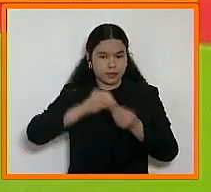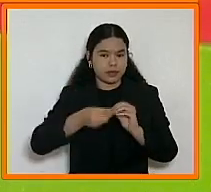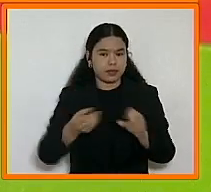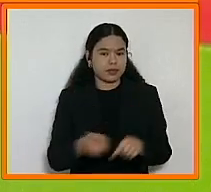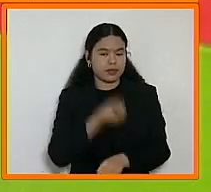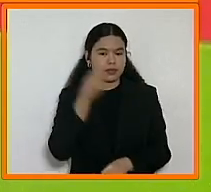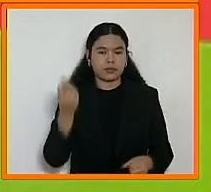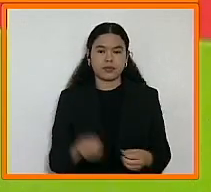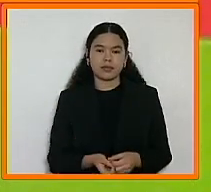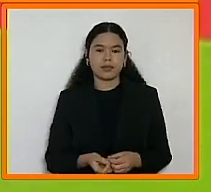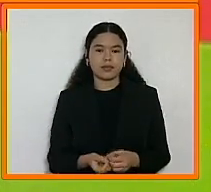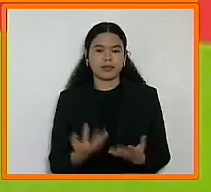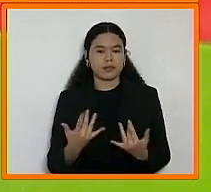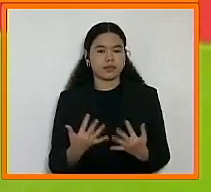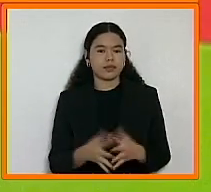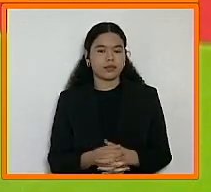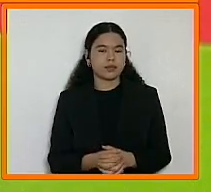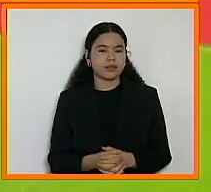número afortunado.